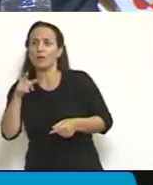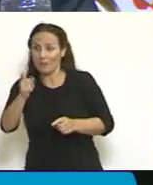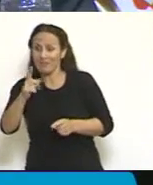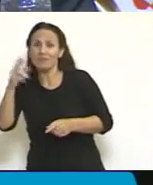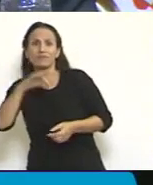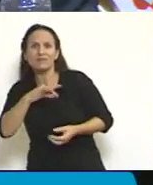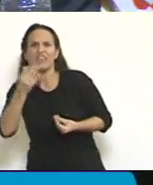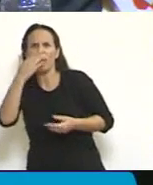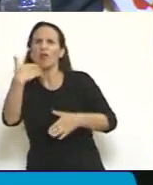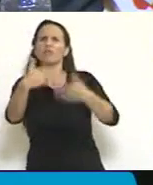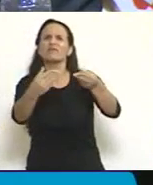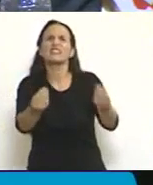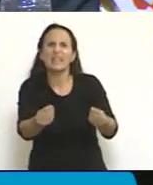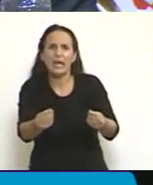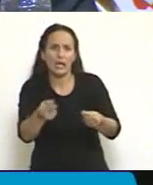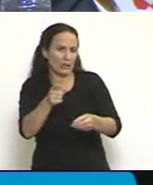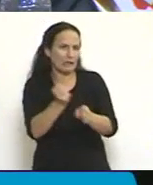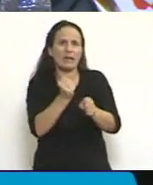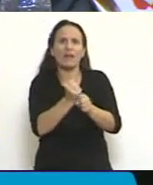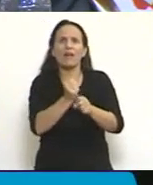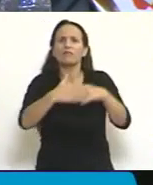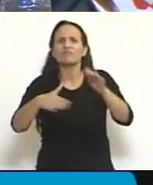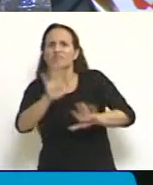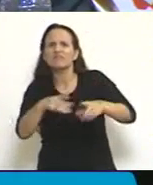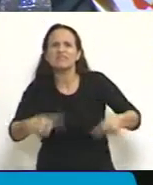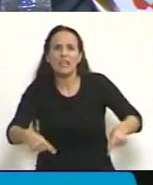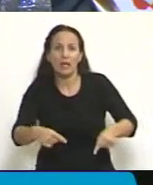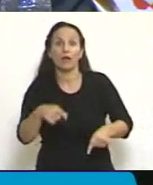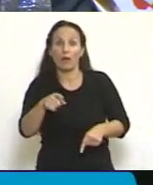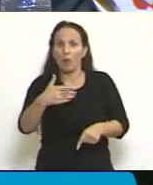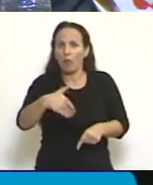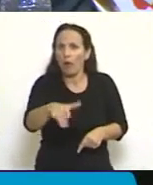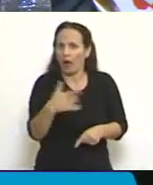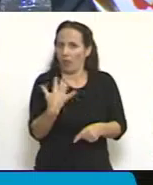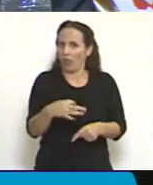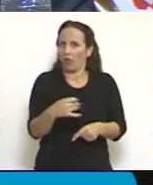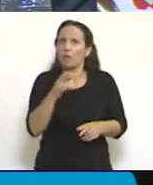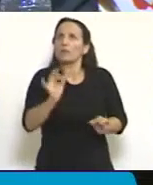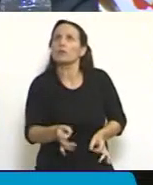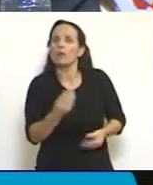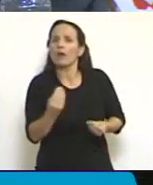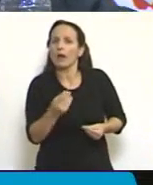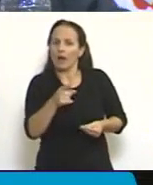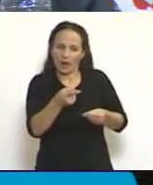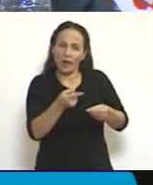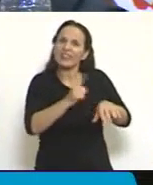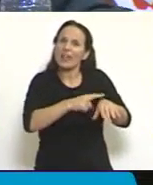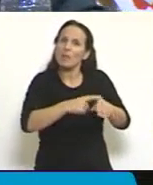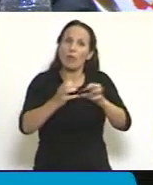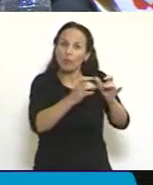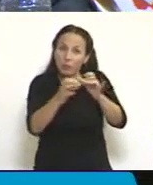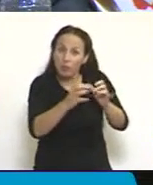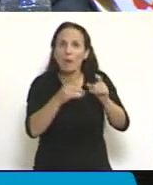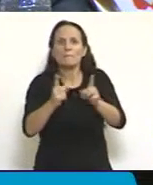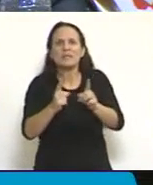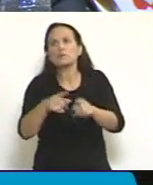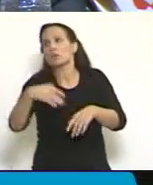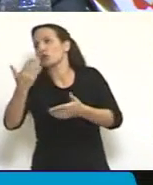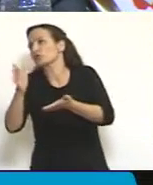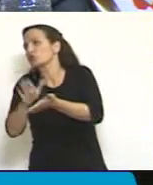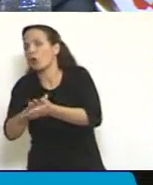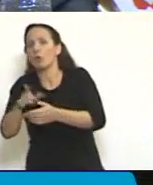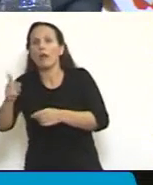tratamiento o un tratamiento semejante, no solamente a la discusión sobre cuánto dinero dar al Poder Ejecutivo, sino también